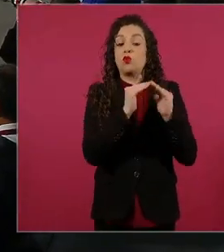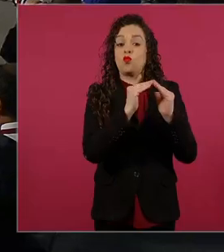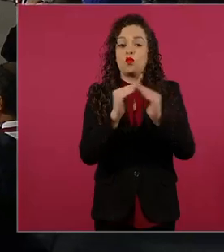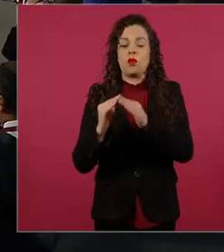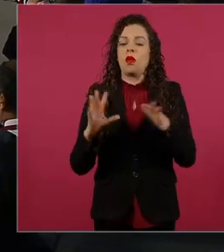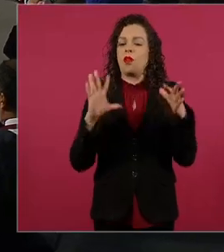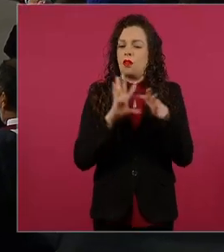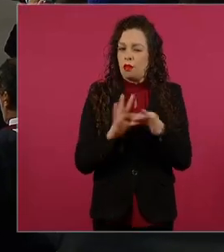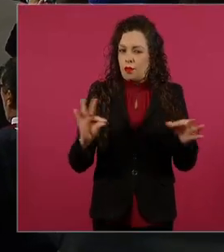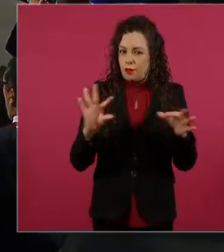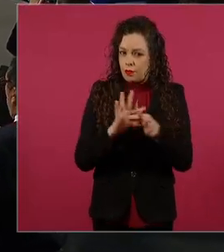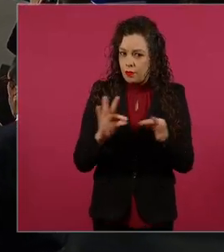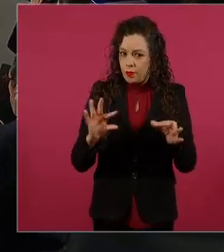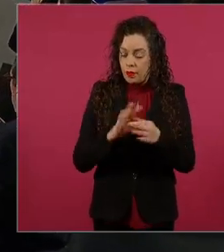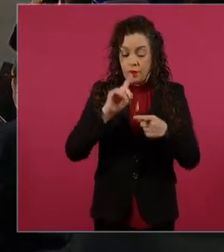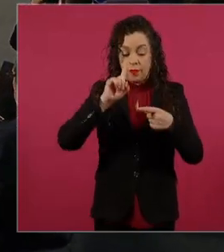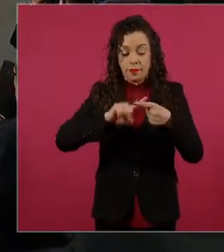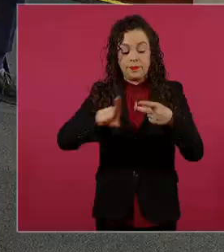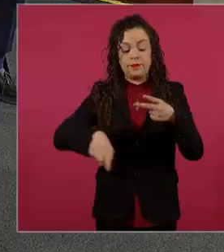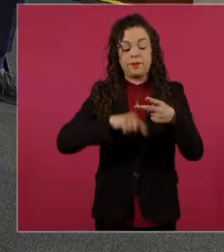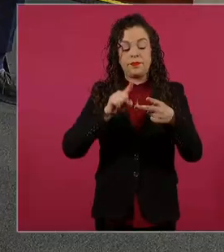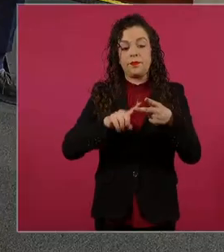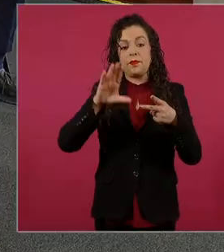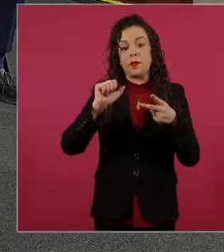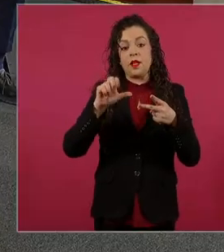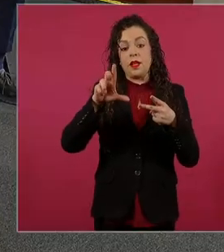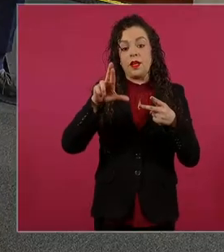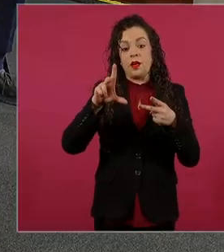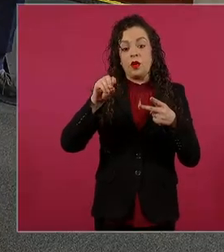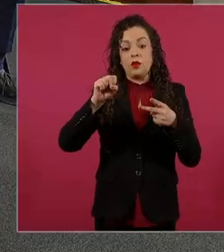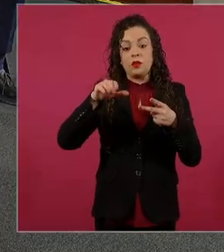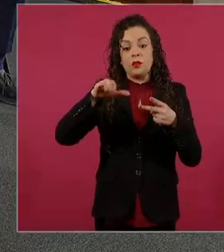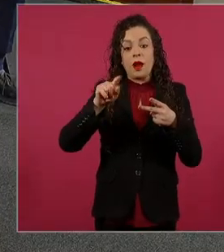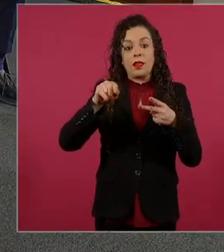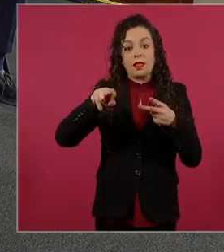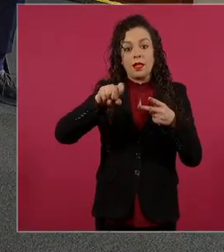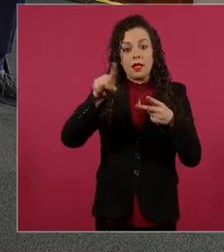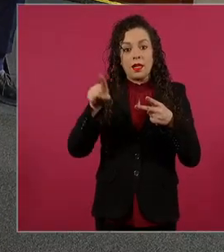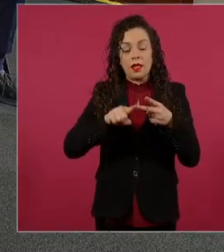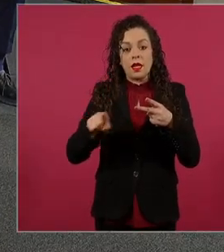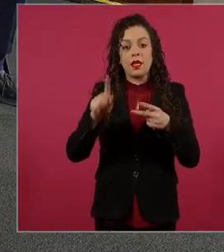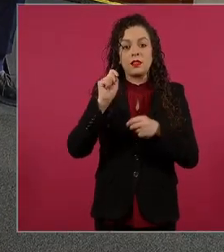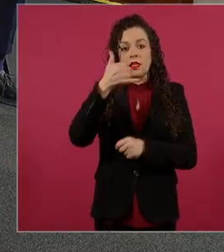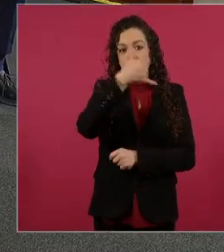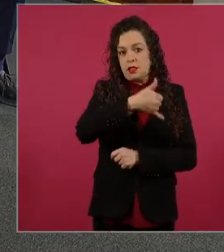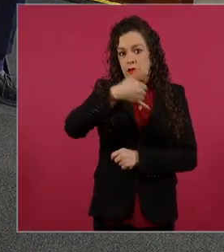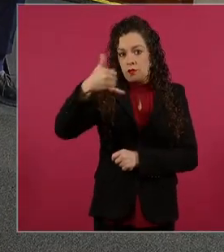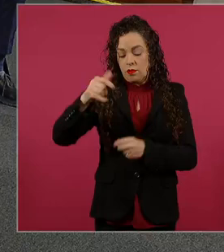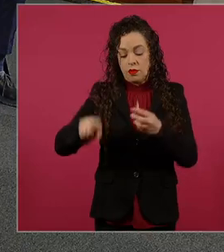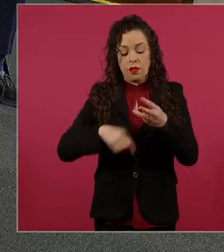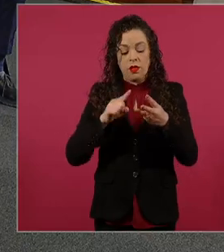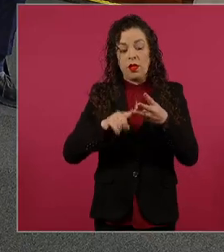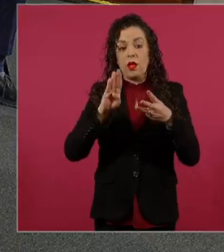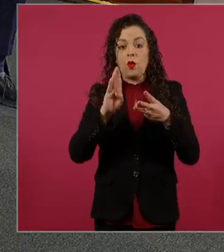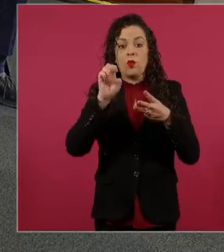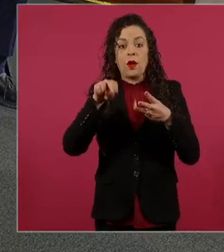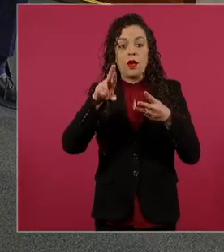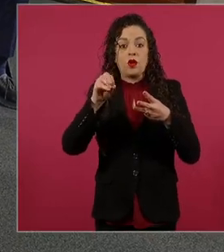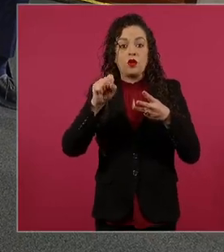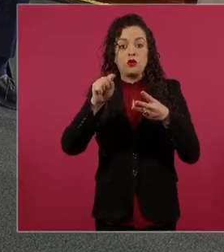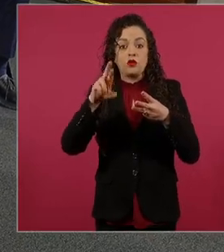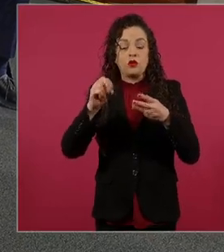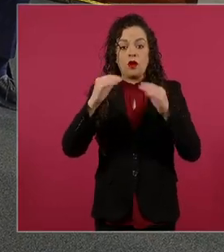Martínez, del Infonavit, y César Buenrostro, del Foviste. Y